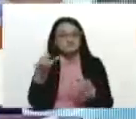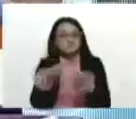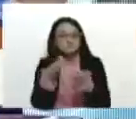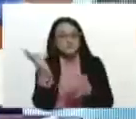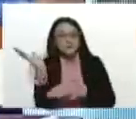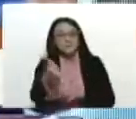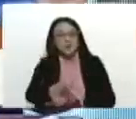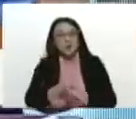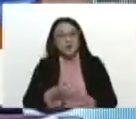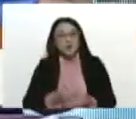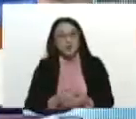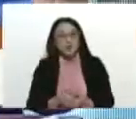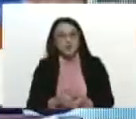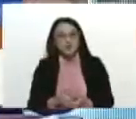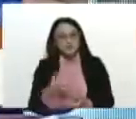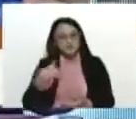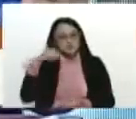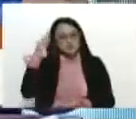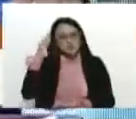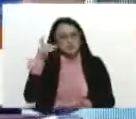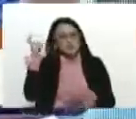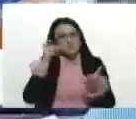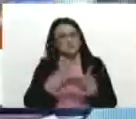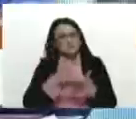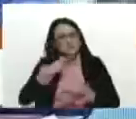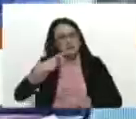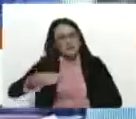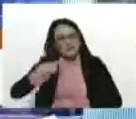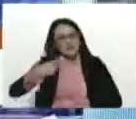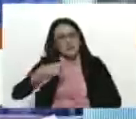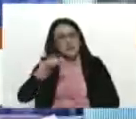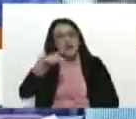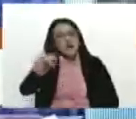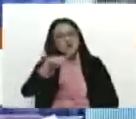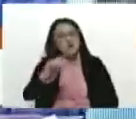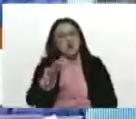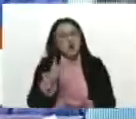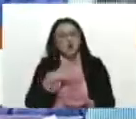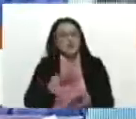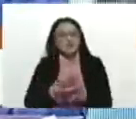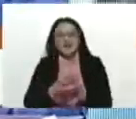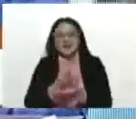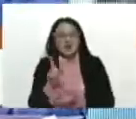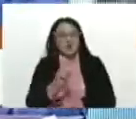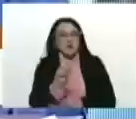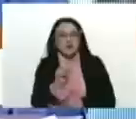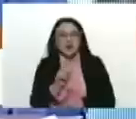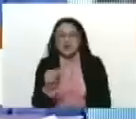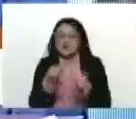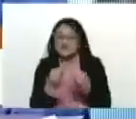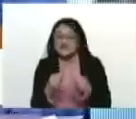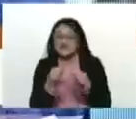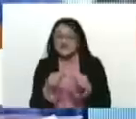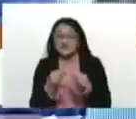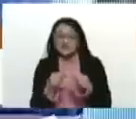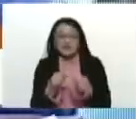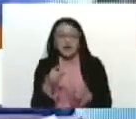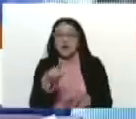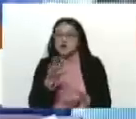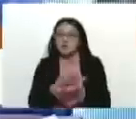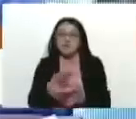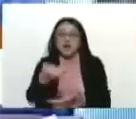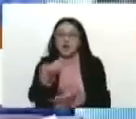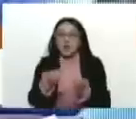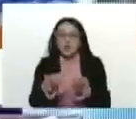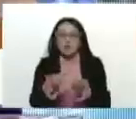nosotros sabíamos y el comandante Chávez siempre nos decía ellos no se van a quedar tranquilos ellos no se van a